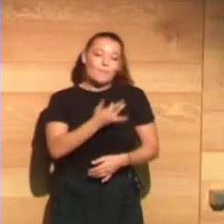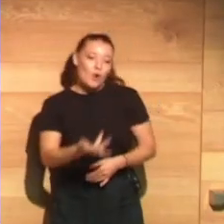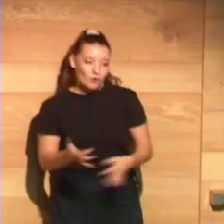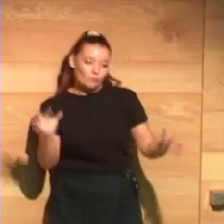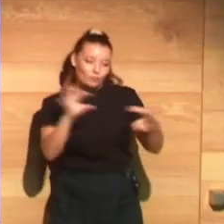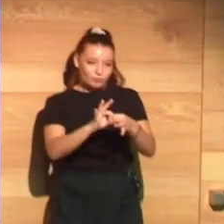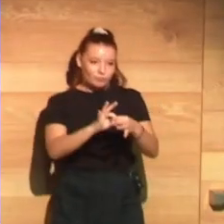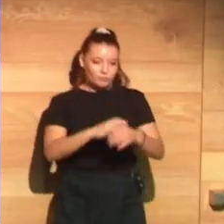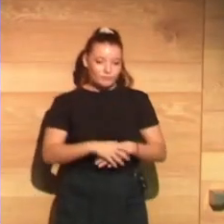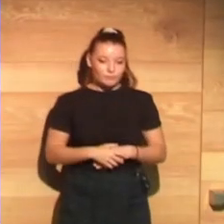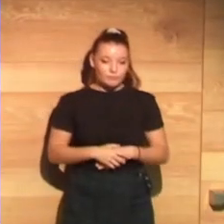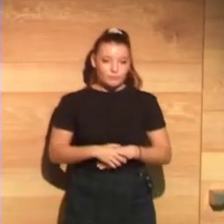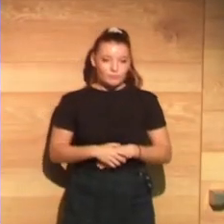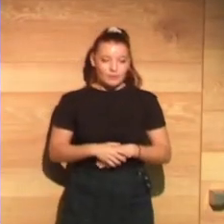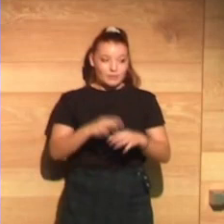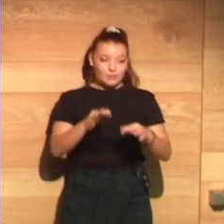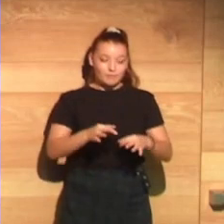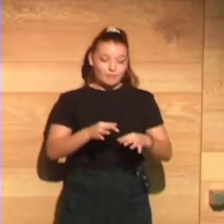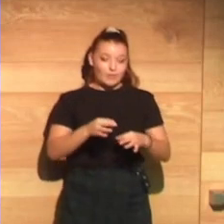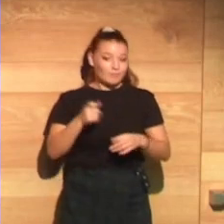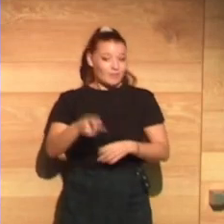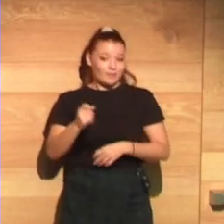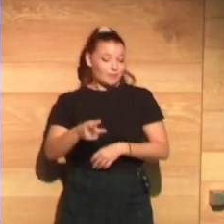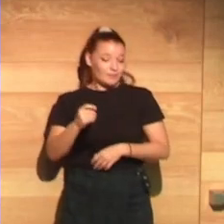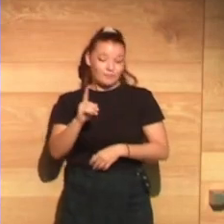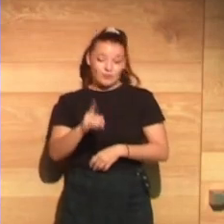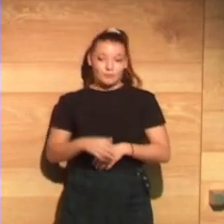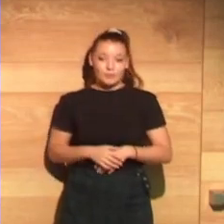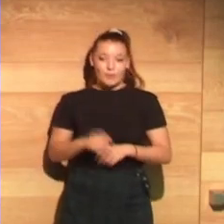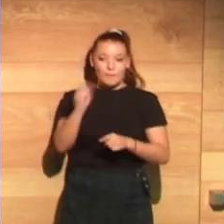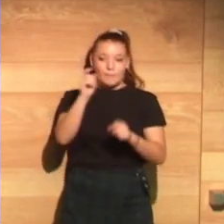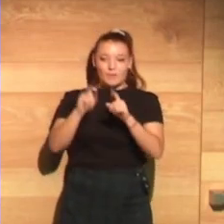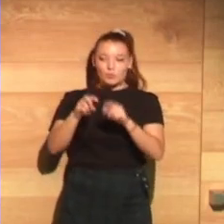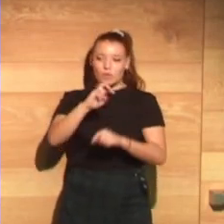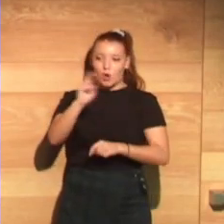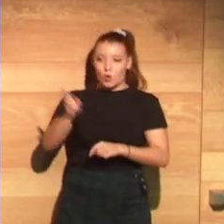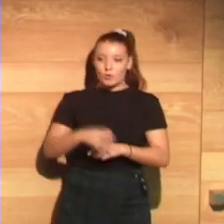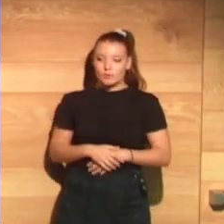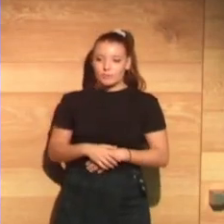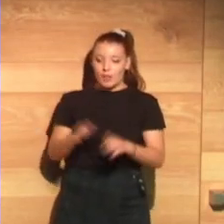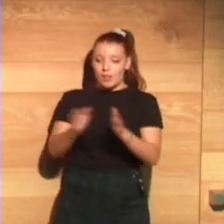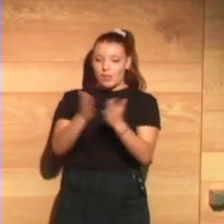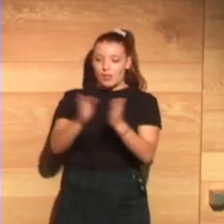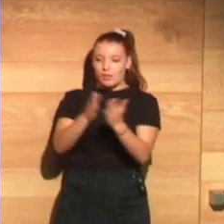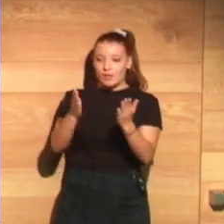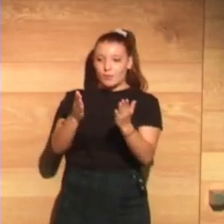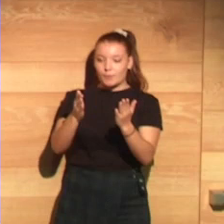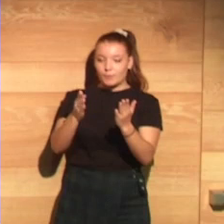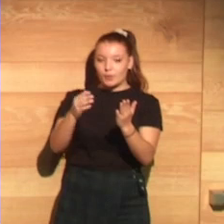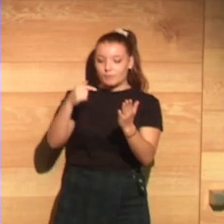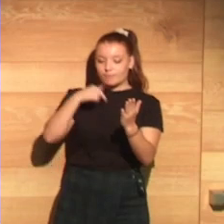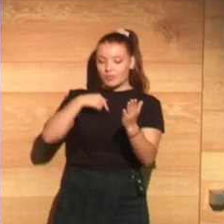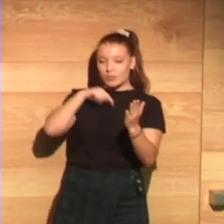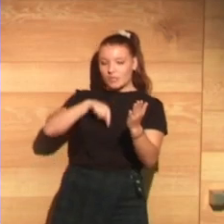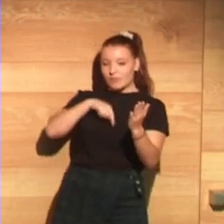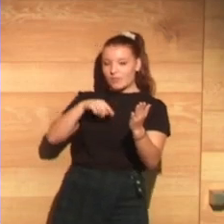¿sabes? Qué bonito. No sé. Sí, porque no siempre son así. Y tenemos